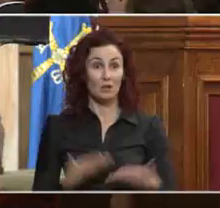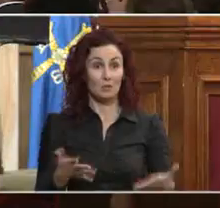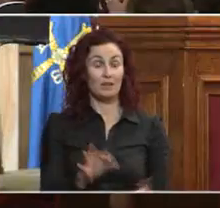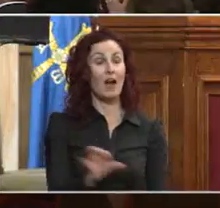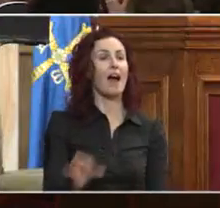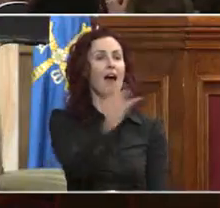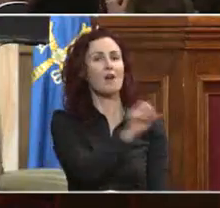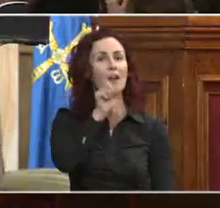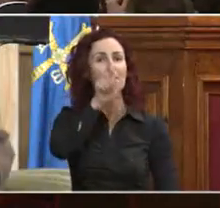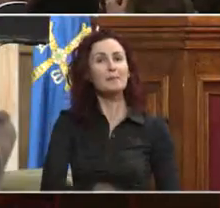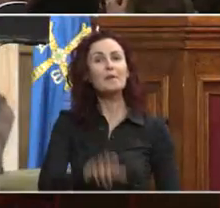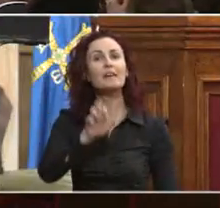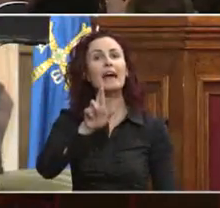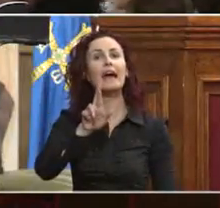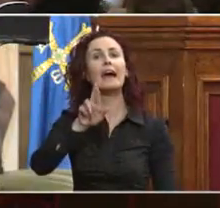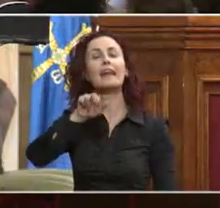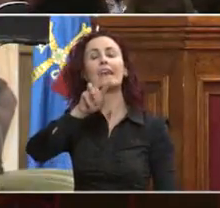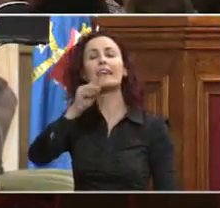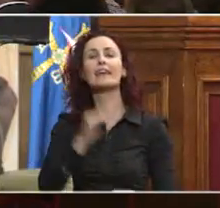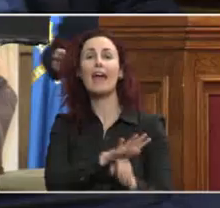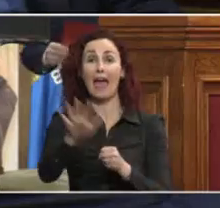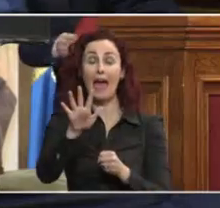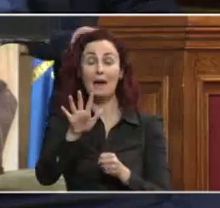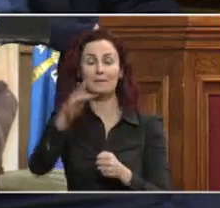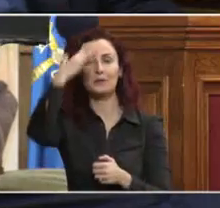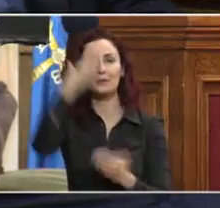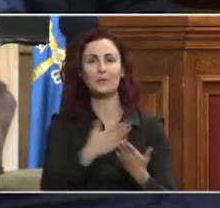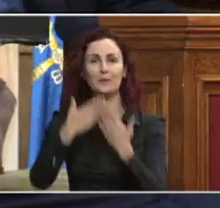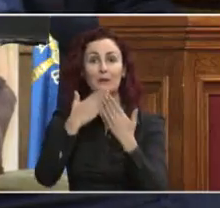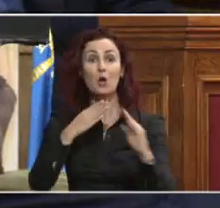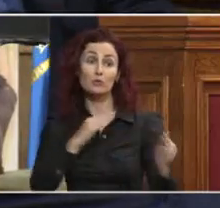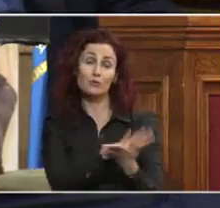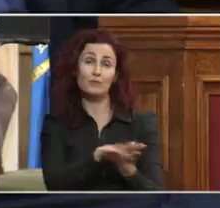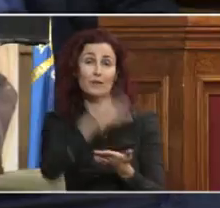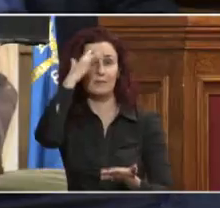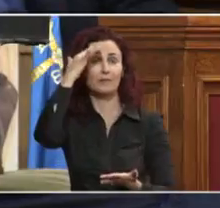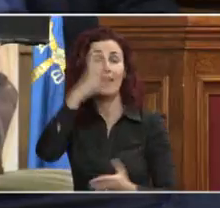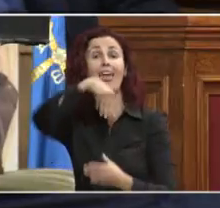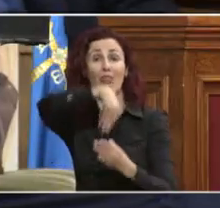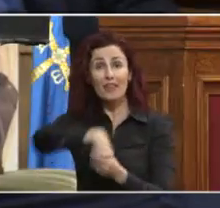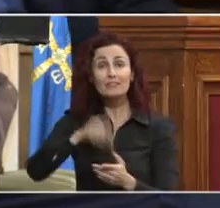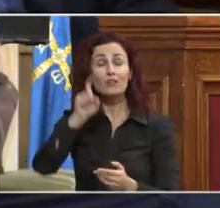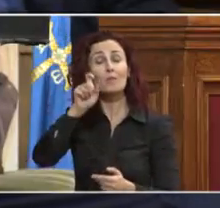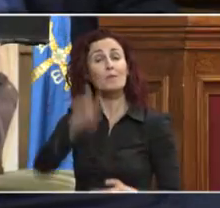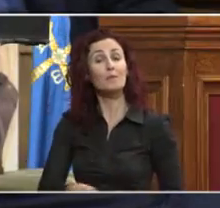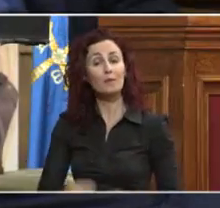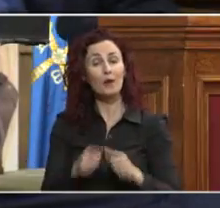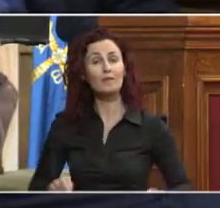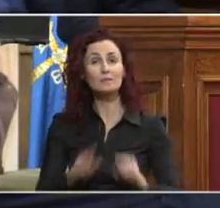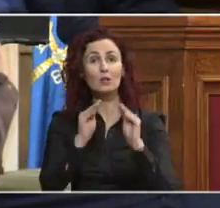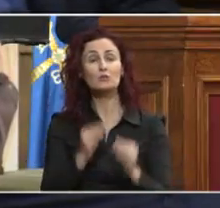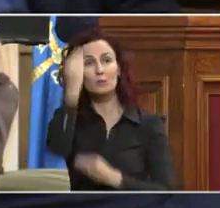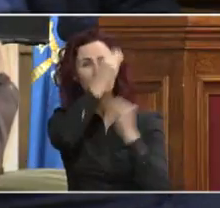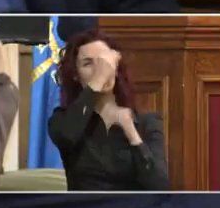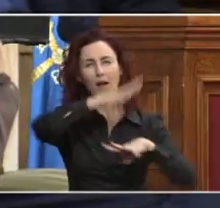A continuación, el profesor Enrique Mastache, del área de Filosofía, hablará sobre la filosofía en Johann Sebastian Mastro Piero, de la